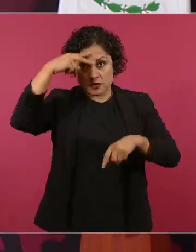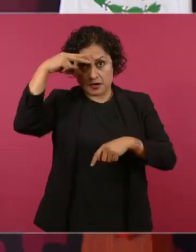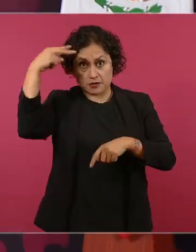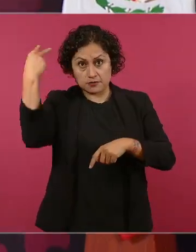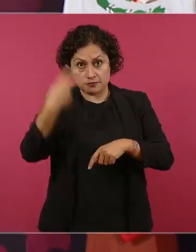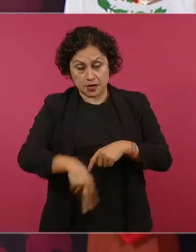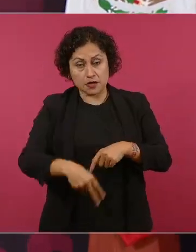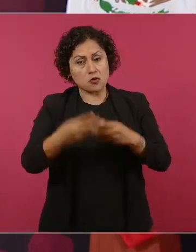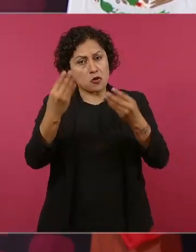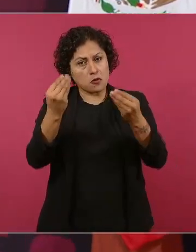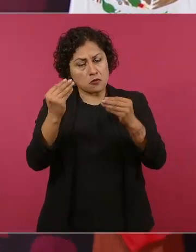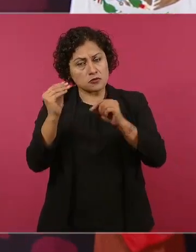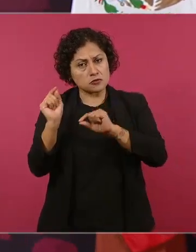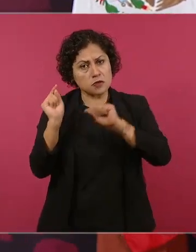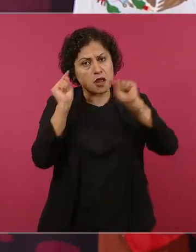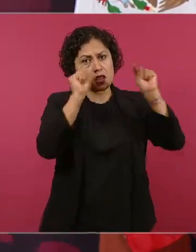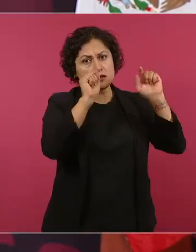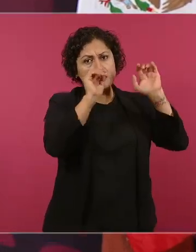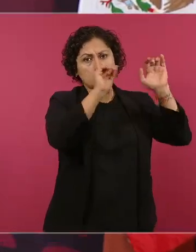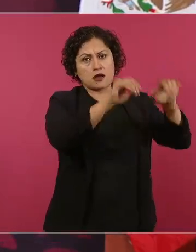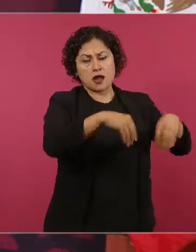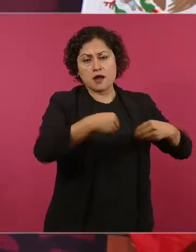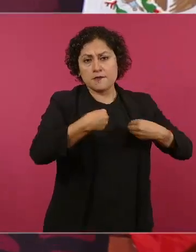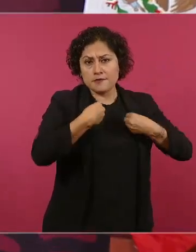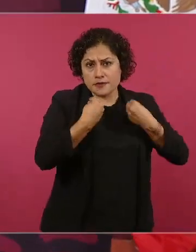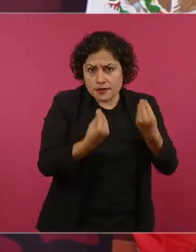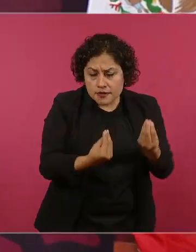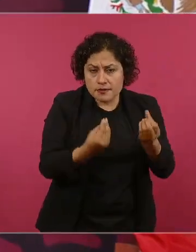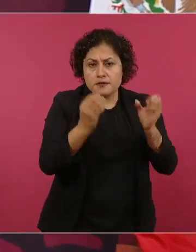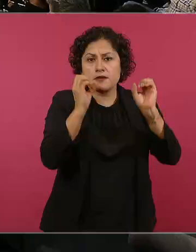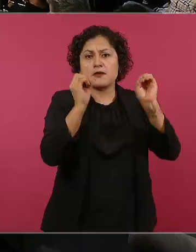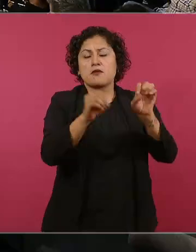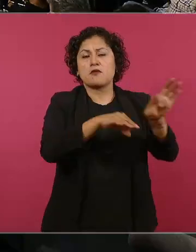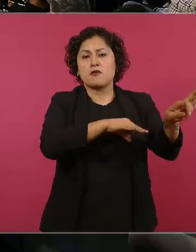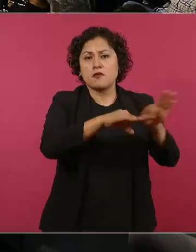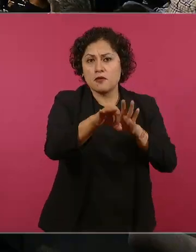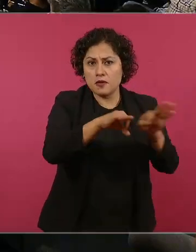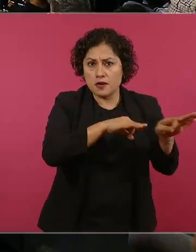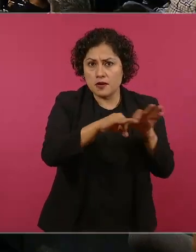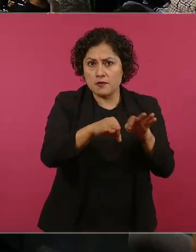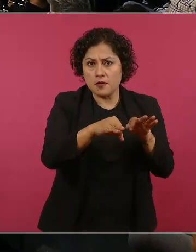pueblos. Sin embargo,